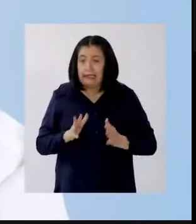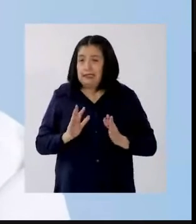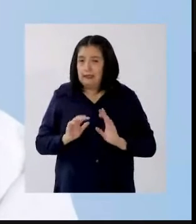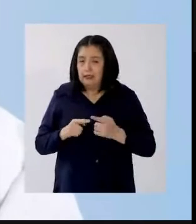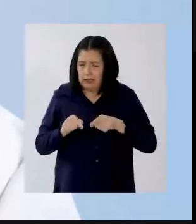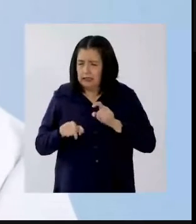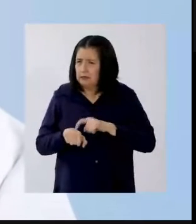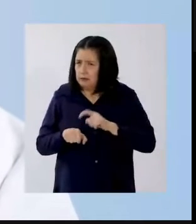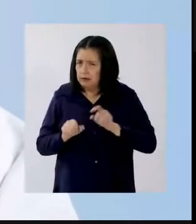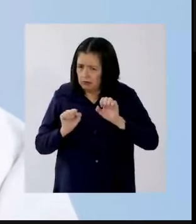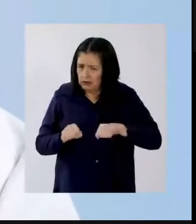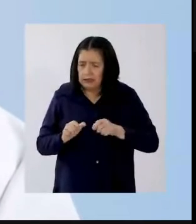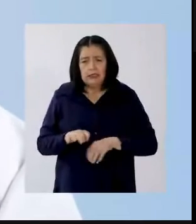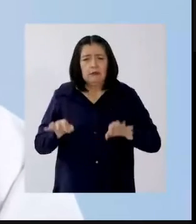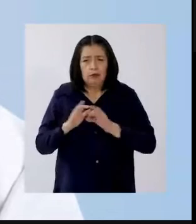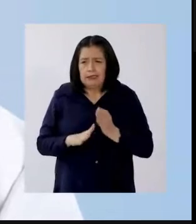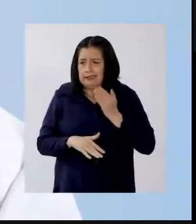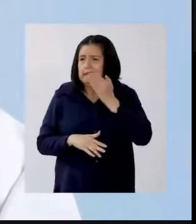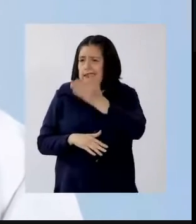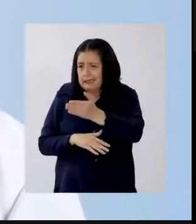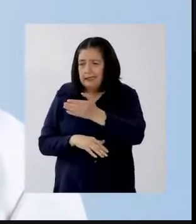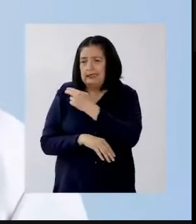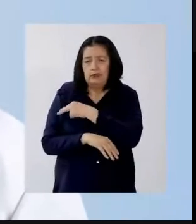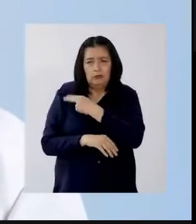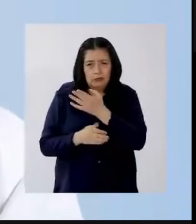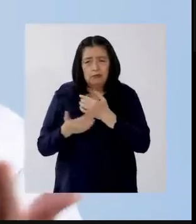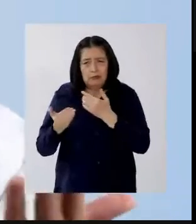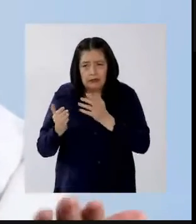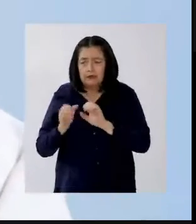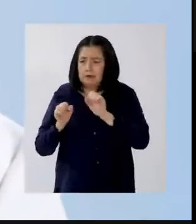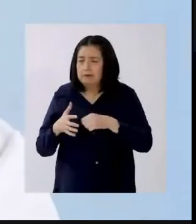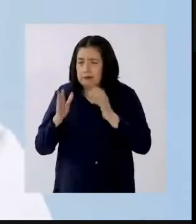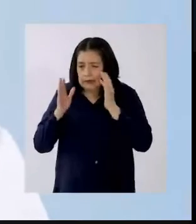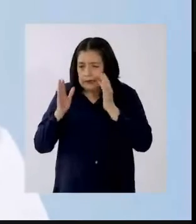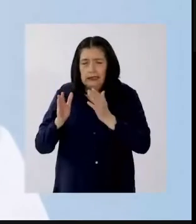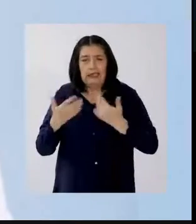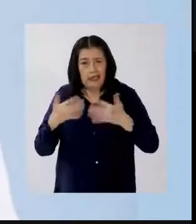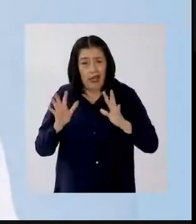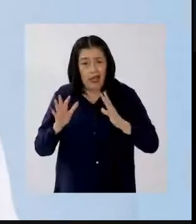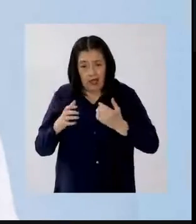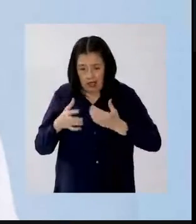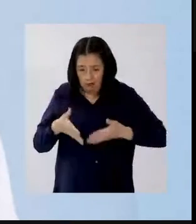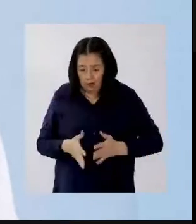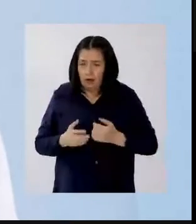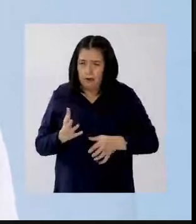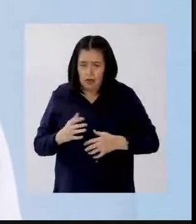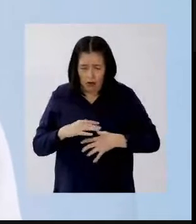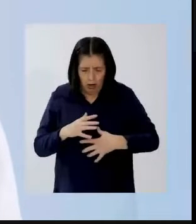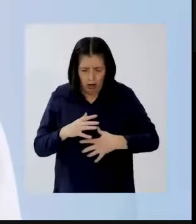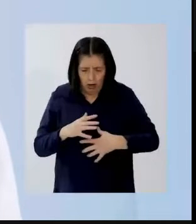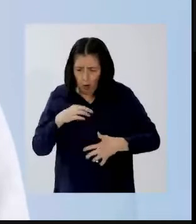momento es importante acudir al centro de salud u hospital para la atención de tu parto. Pero si la salida de